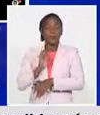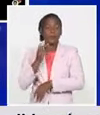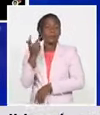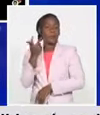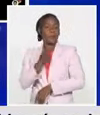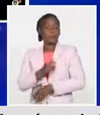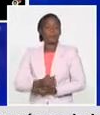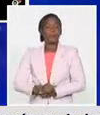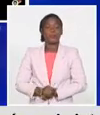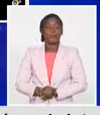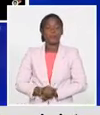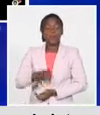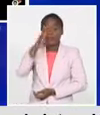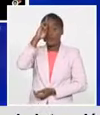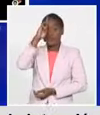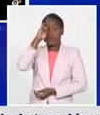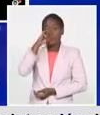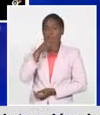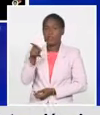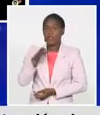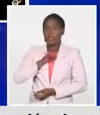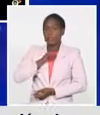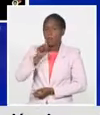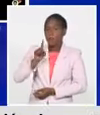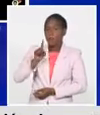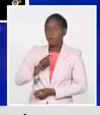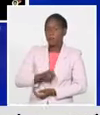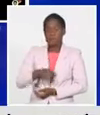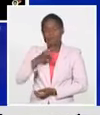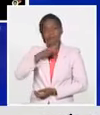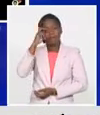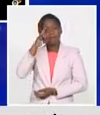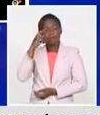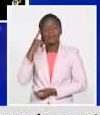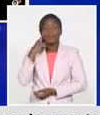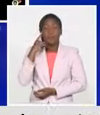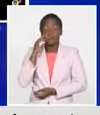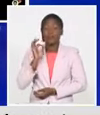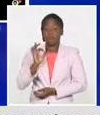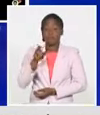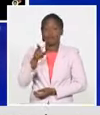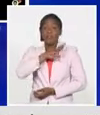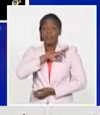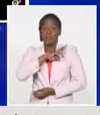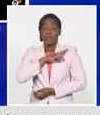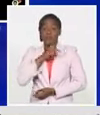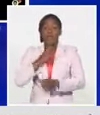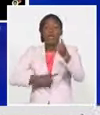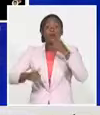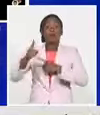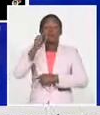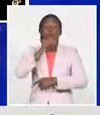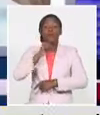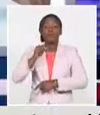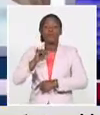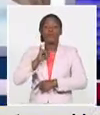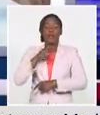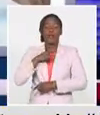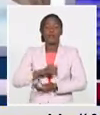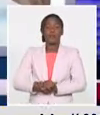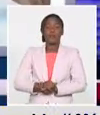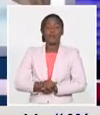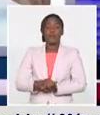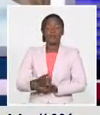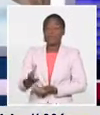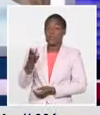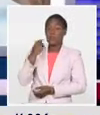Sí, realmente la tensión arterial elevada antes de la inmunización ha sido una